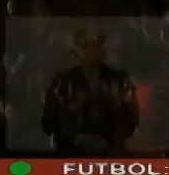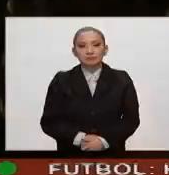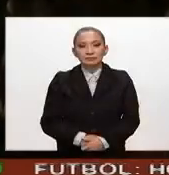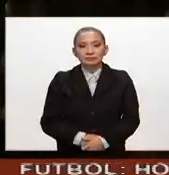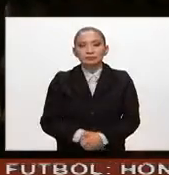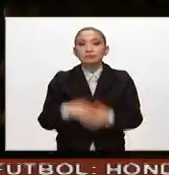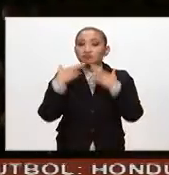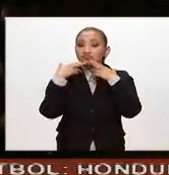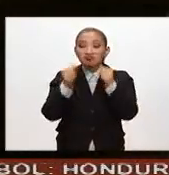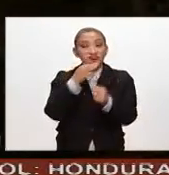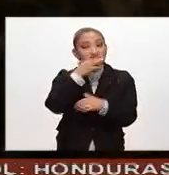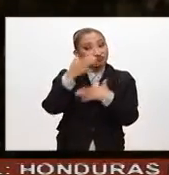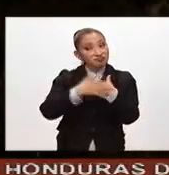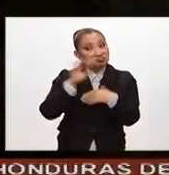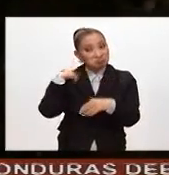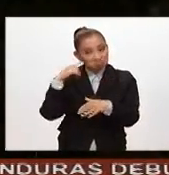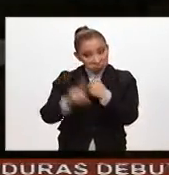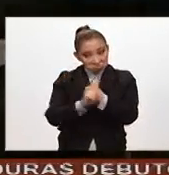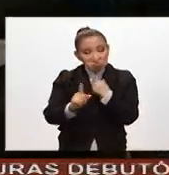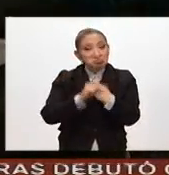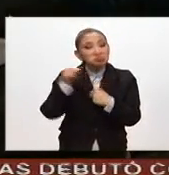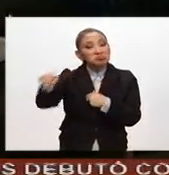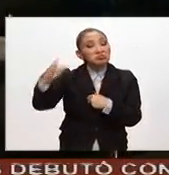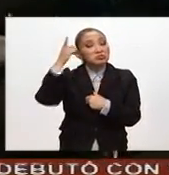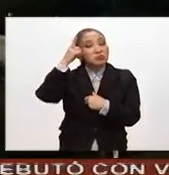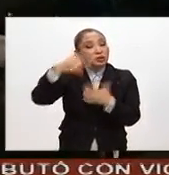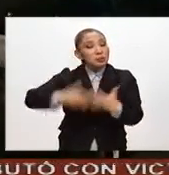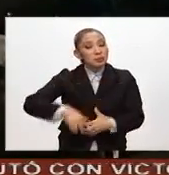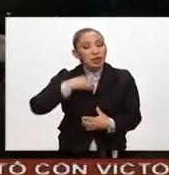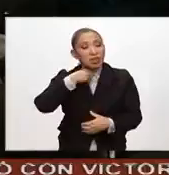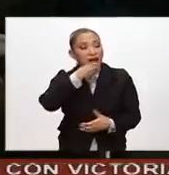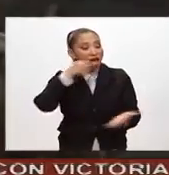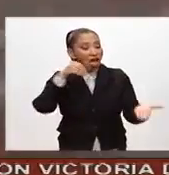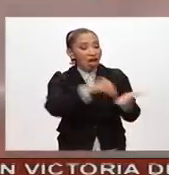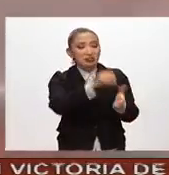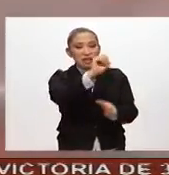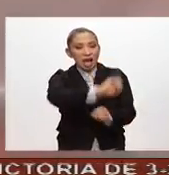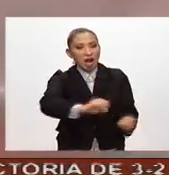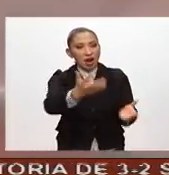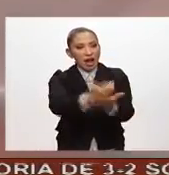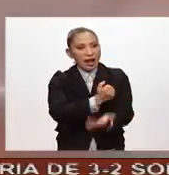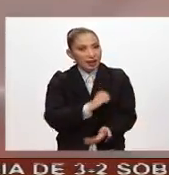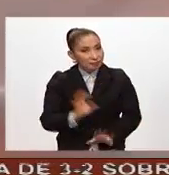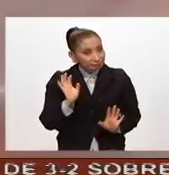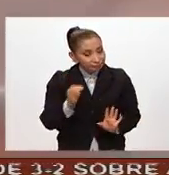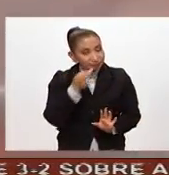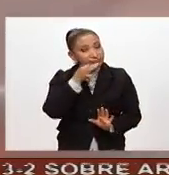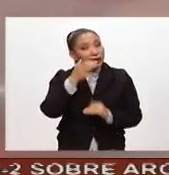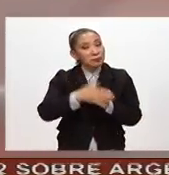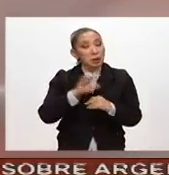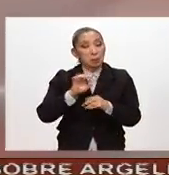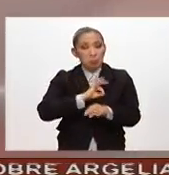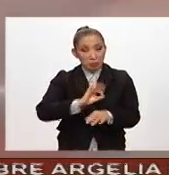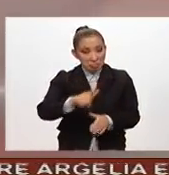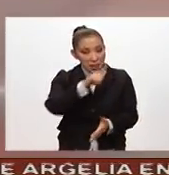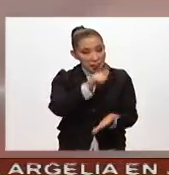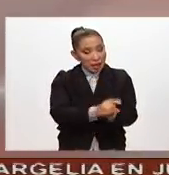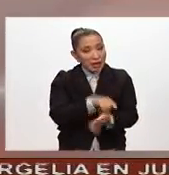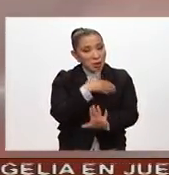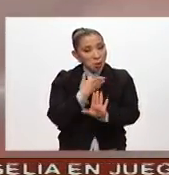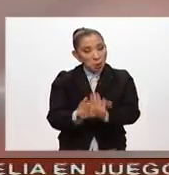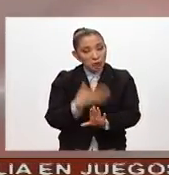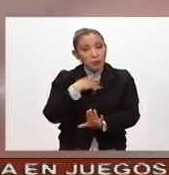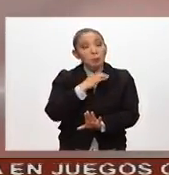El SAT advierte consecuencias legales contra empresarios que declaren en ceros. Van a ser sujetos de consecuencias jurídicas.